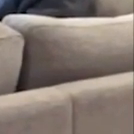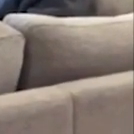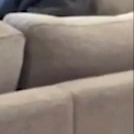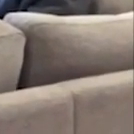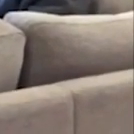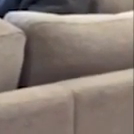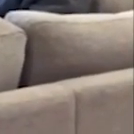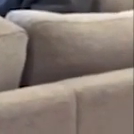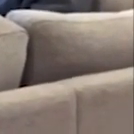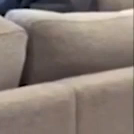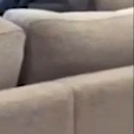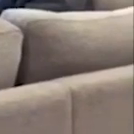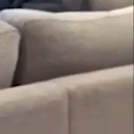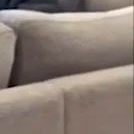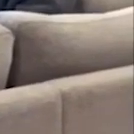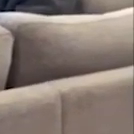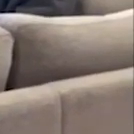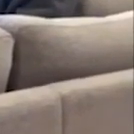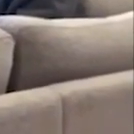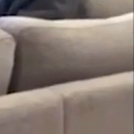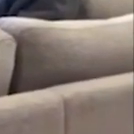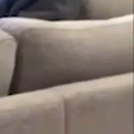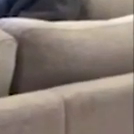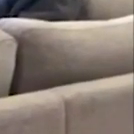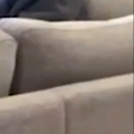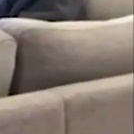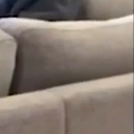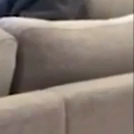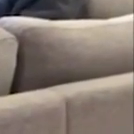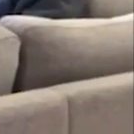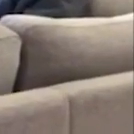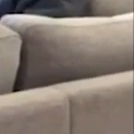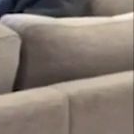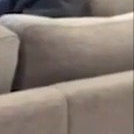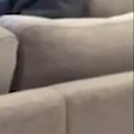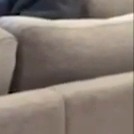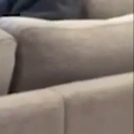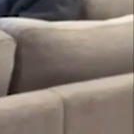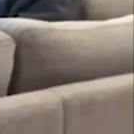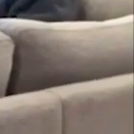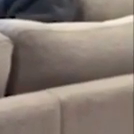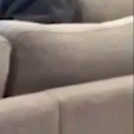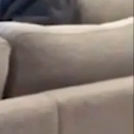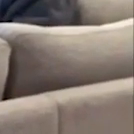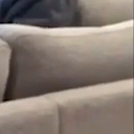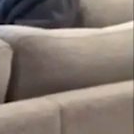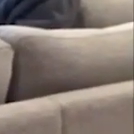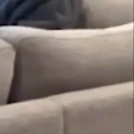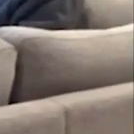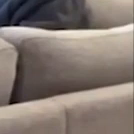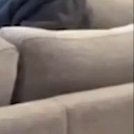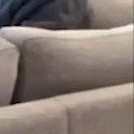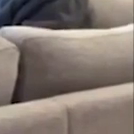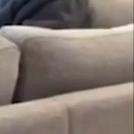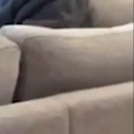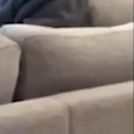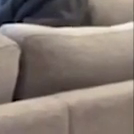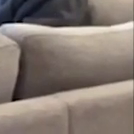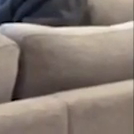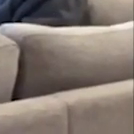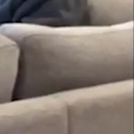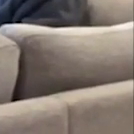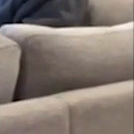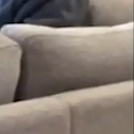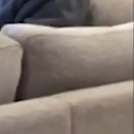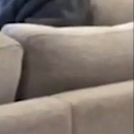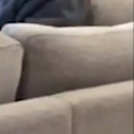de pensar y así poder ir creando una agenda común. Hoy, Christian Barken tiene invitado a